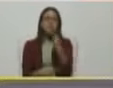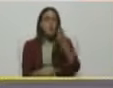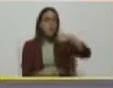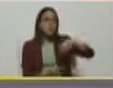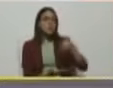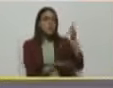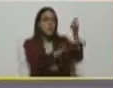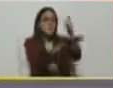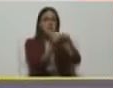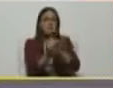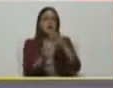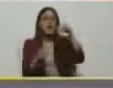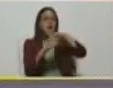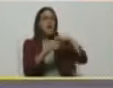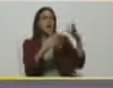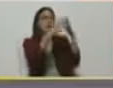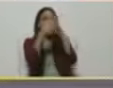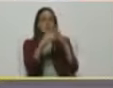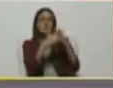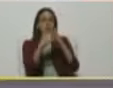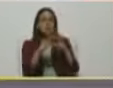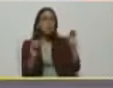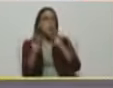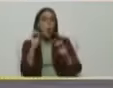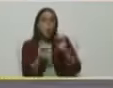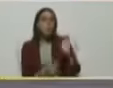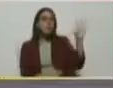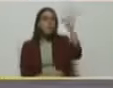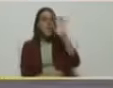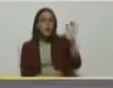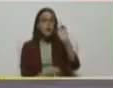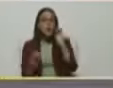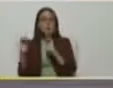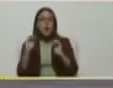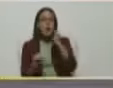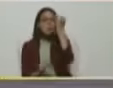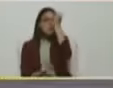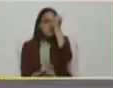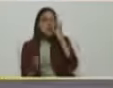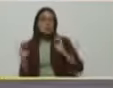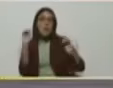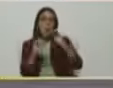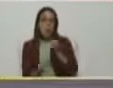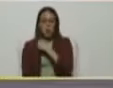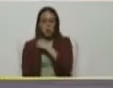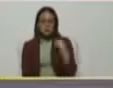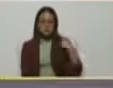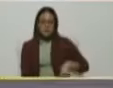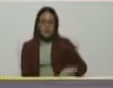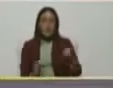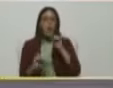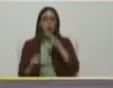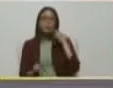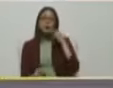de Estados Unidos, de Europa, de la India, de China, de